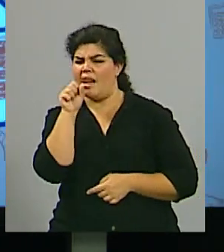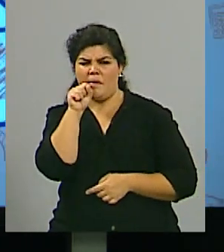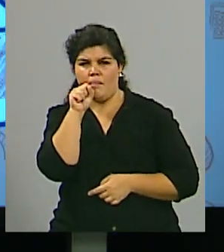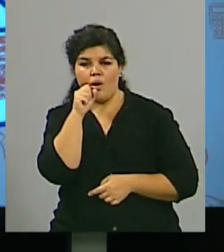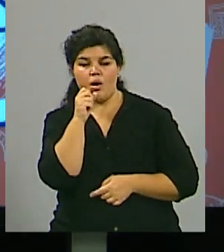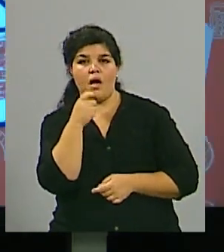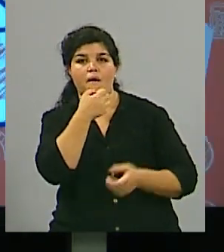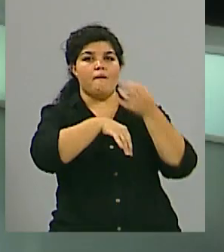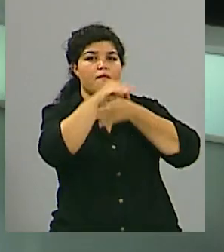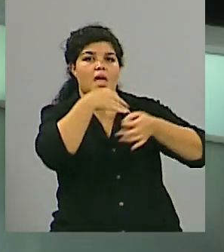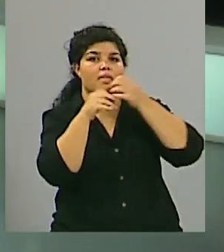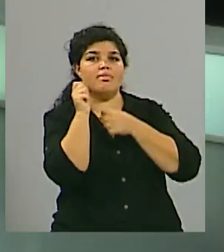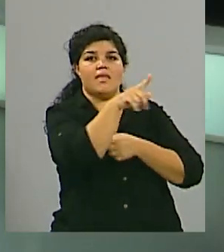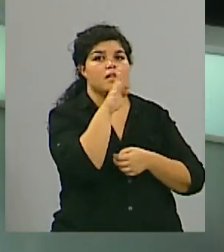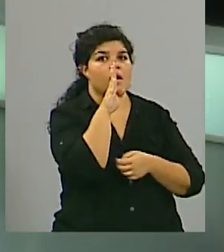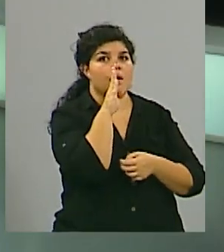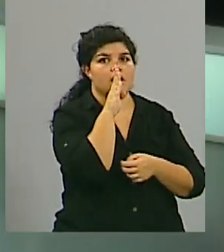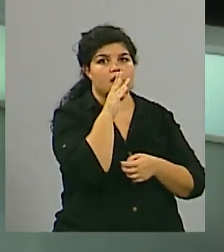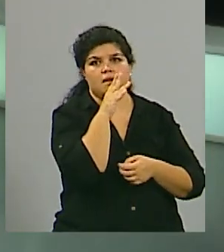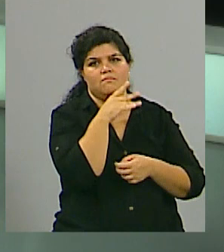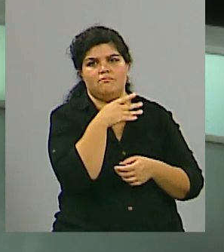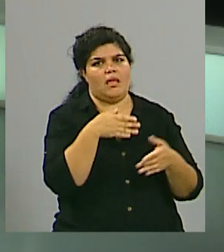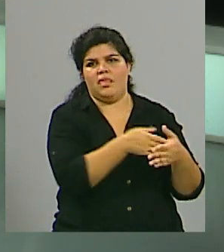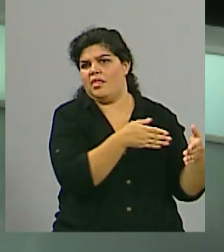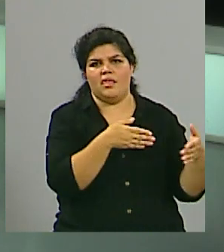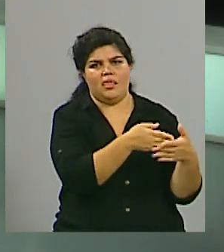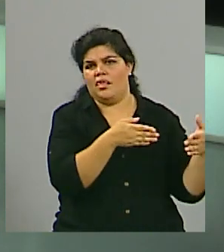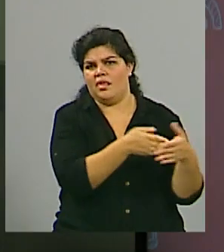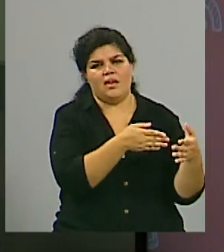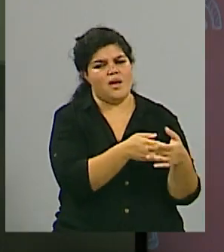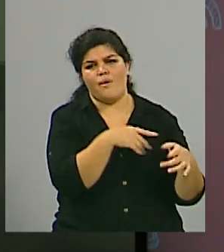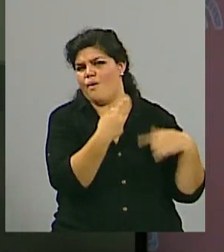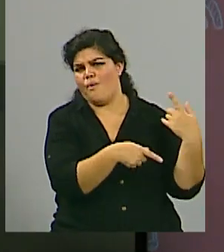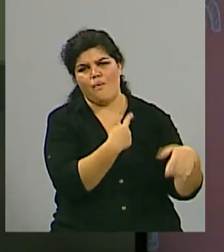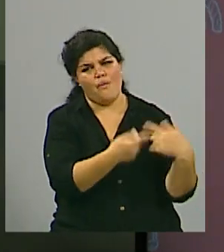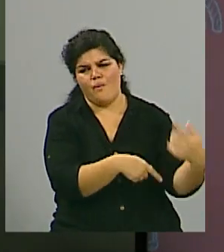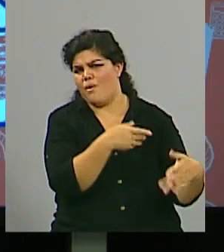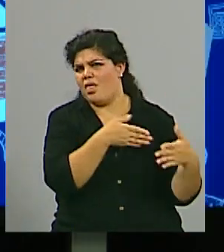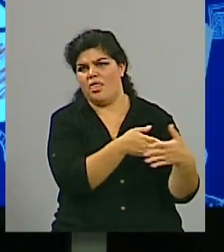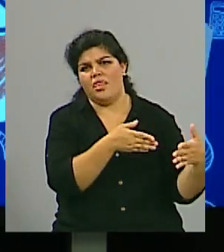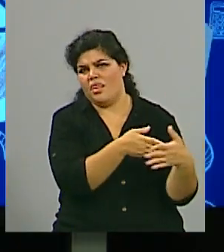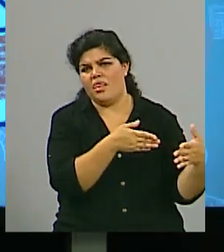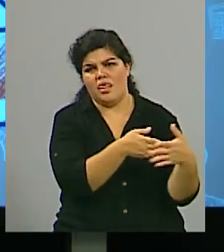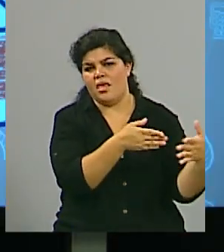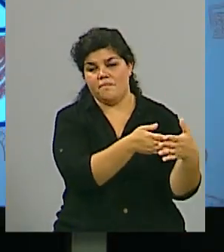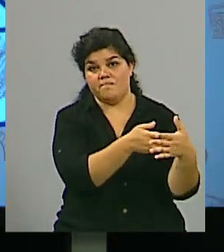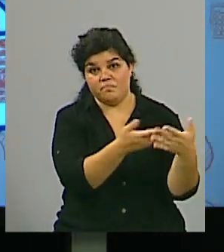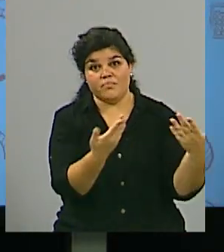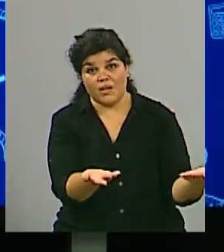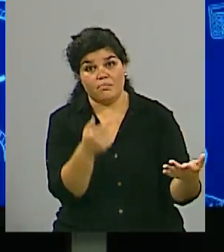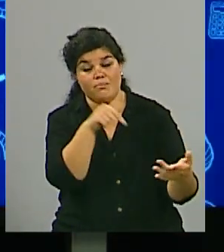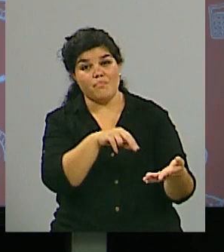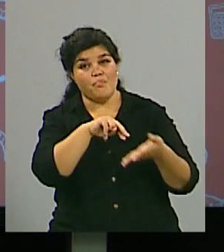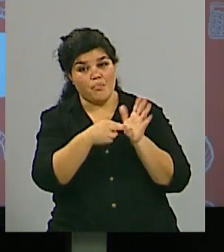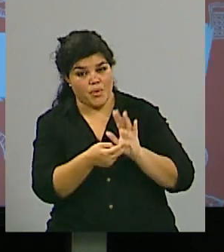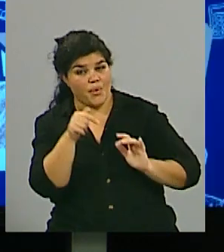teniendo los problemas que tenemos para exportar limones a Estados Unidos, ¿no? Entonces ahí hay las disputas vienen dadas por ese